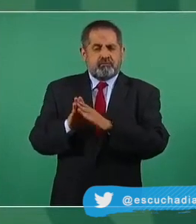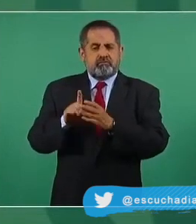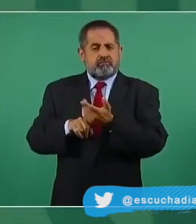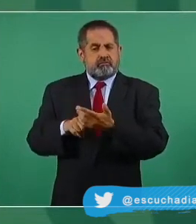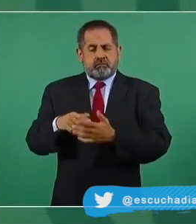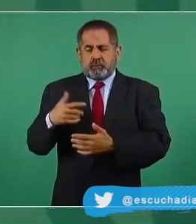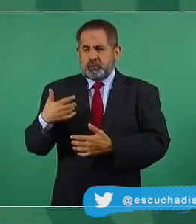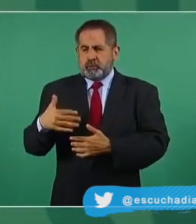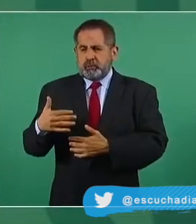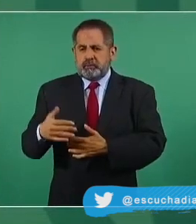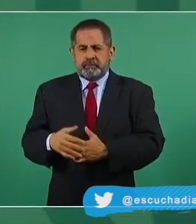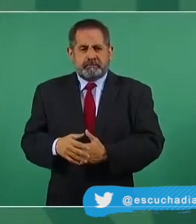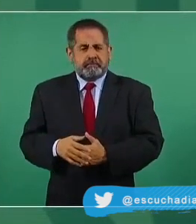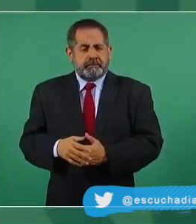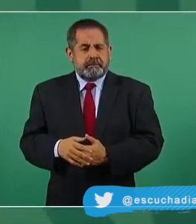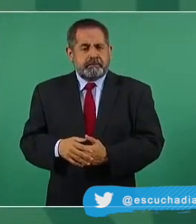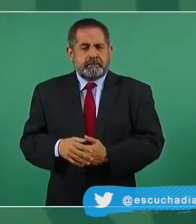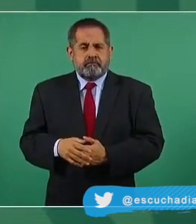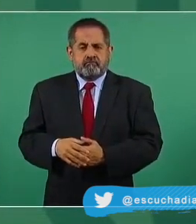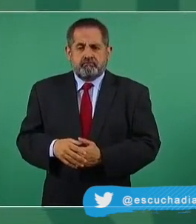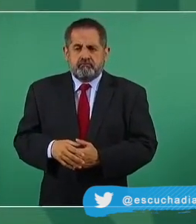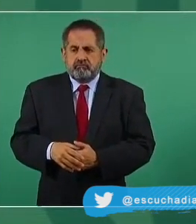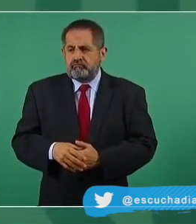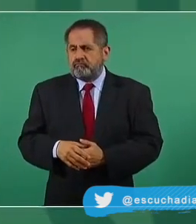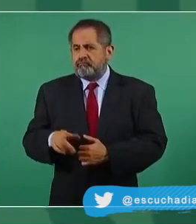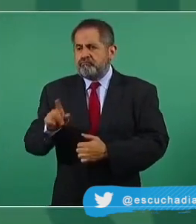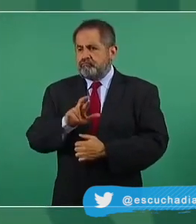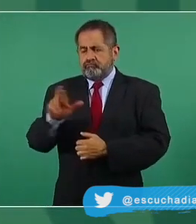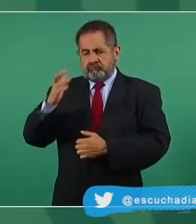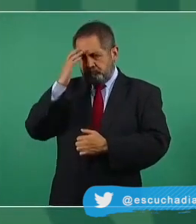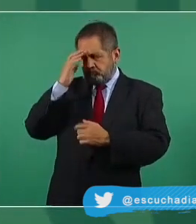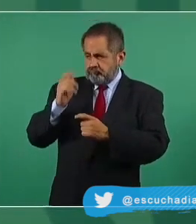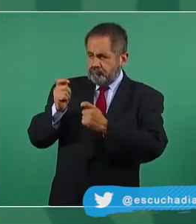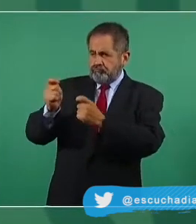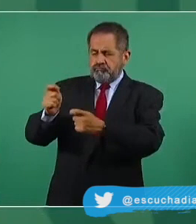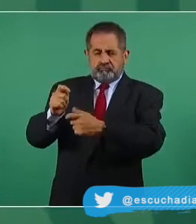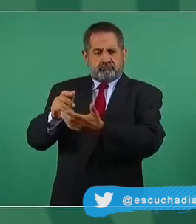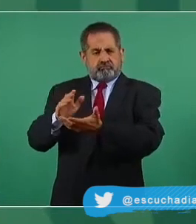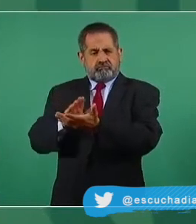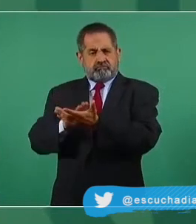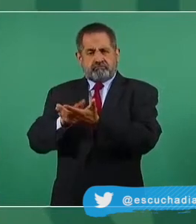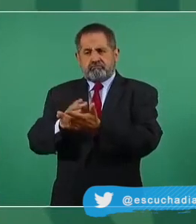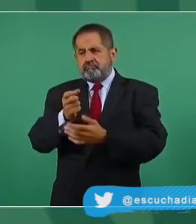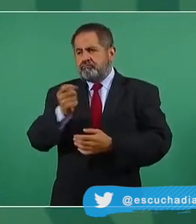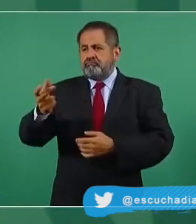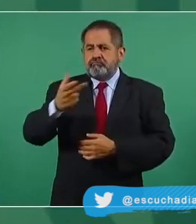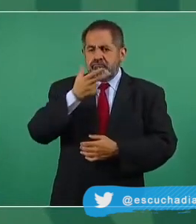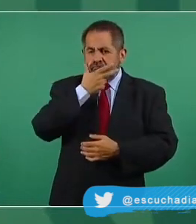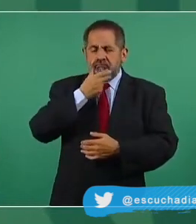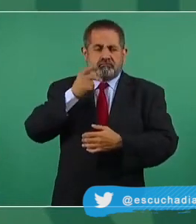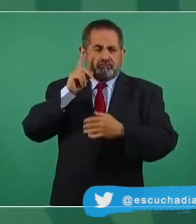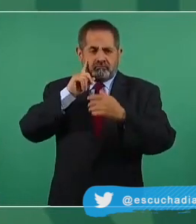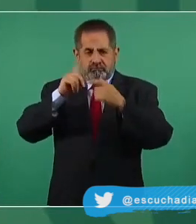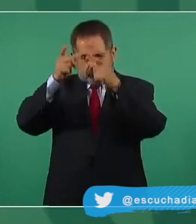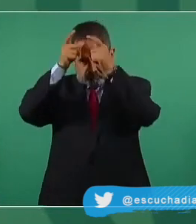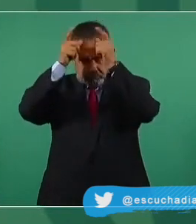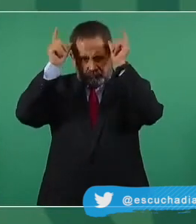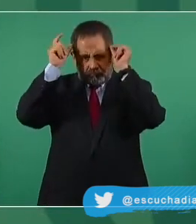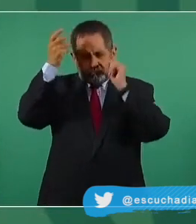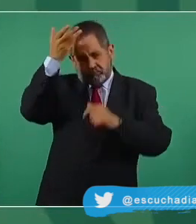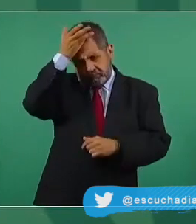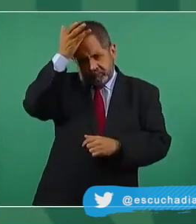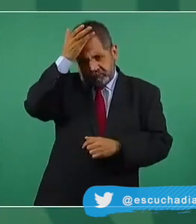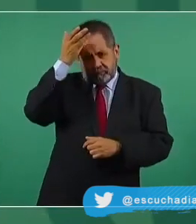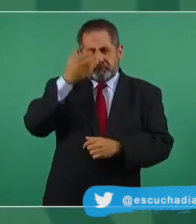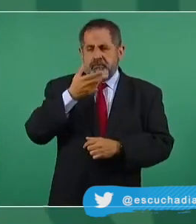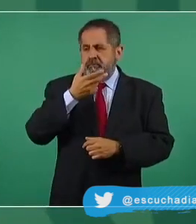sola factura que se adeude a las farmacéuticas por las vacunas suministradas. Hasta el momento se han pagado 25 mil millones de pesos por